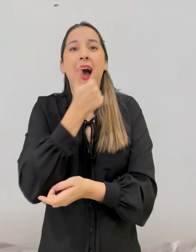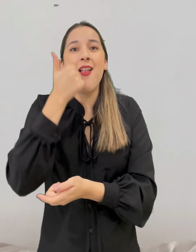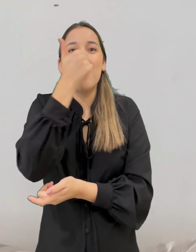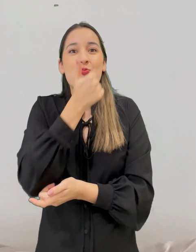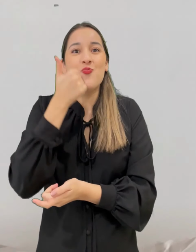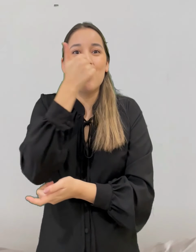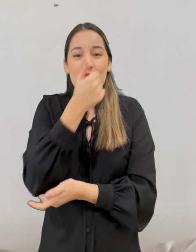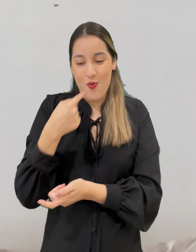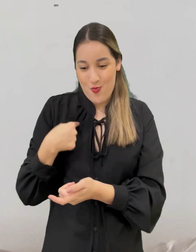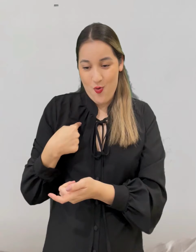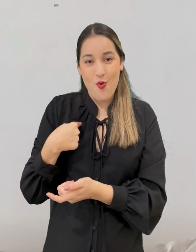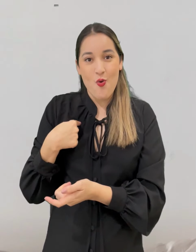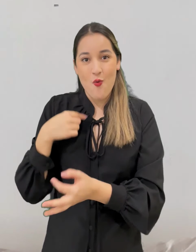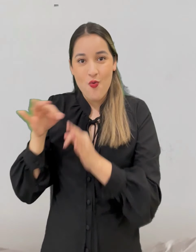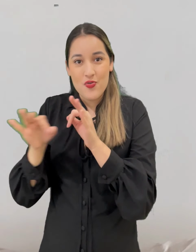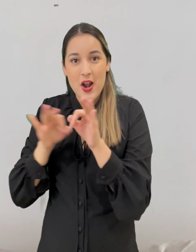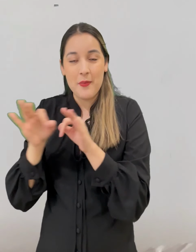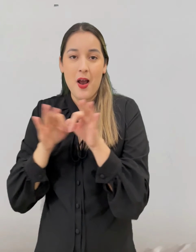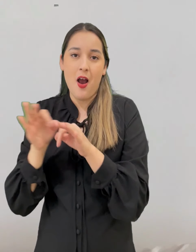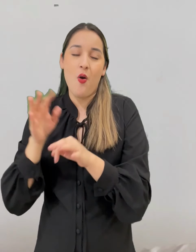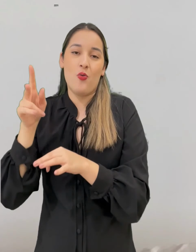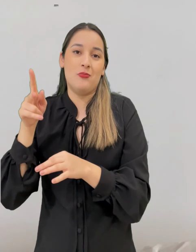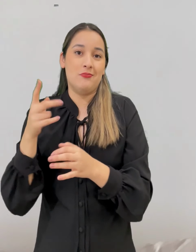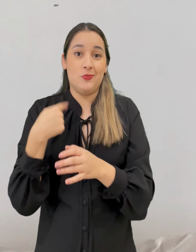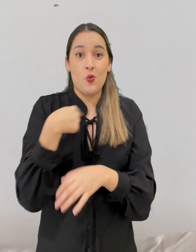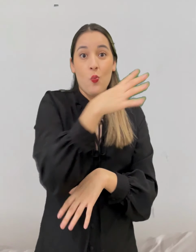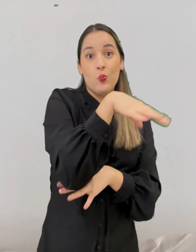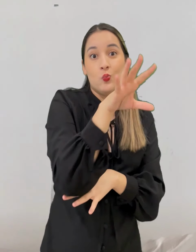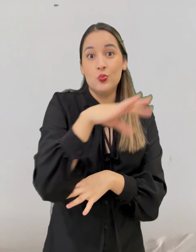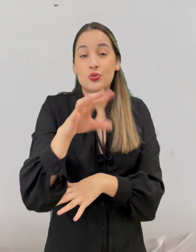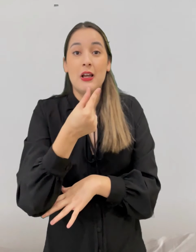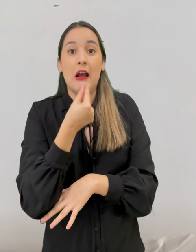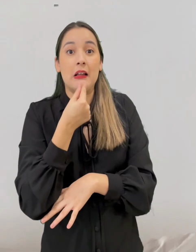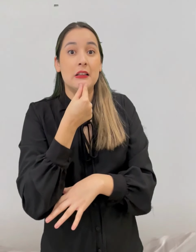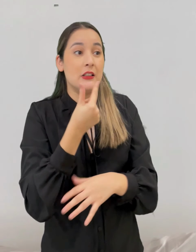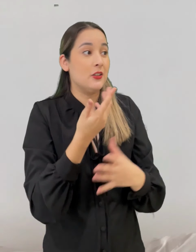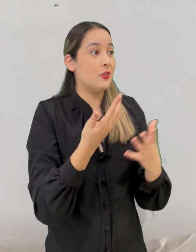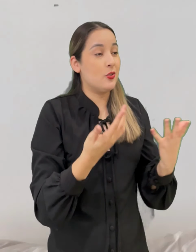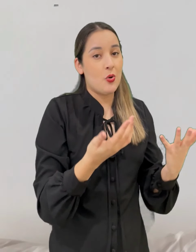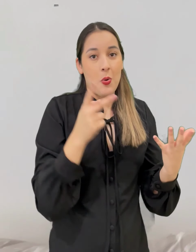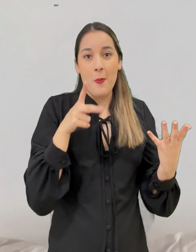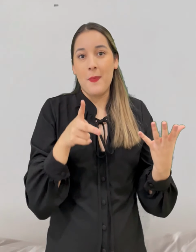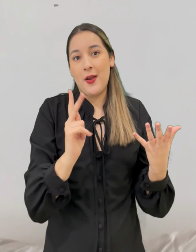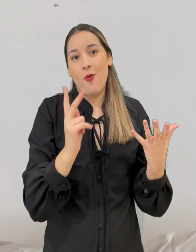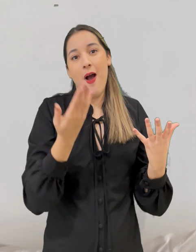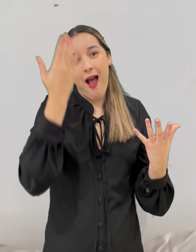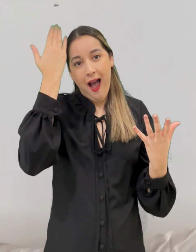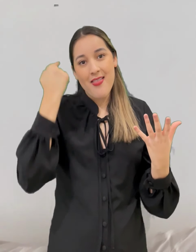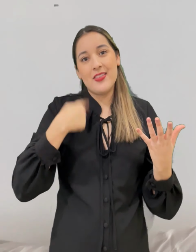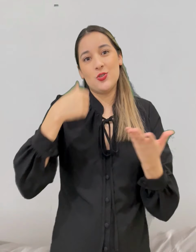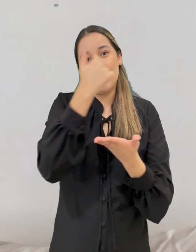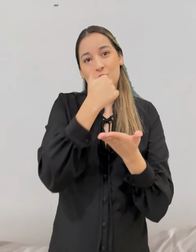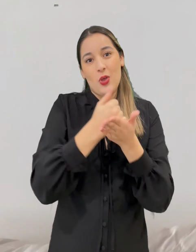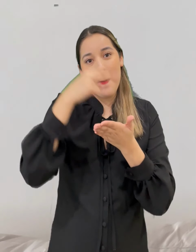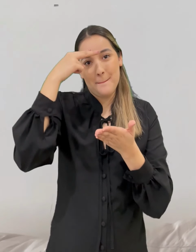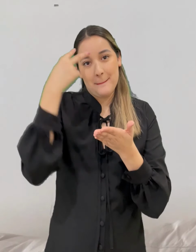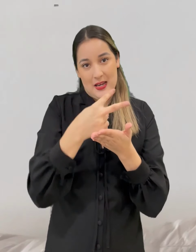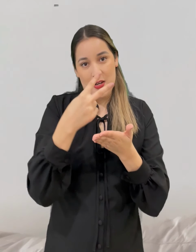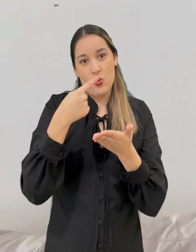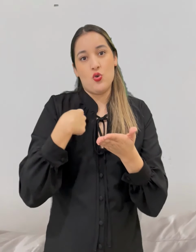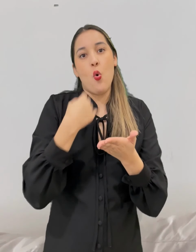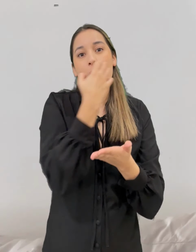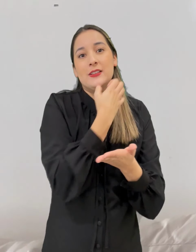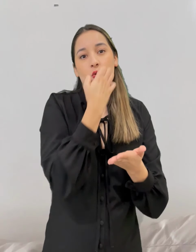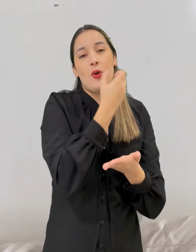haciéndola y pues aquí estoy no consiguiendo cuando estaba en méxico yo estaba haciendo mis prácticas en la